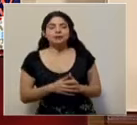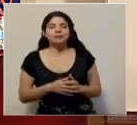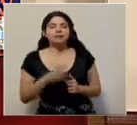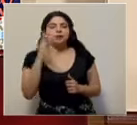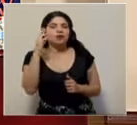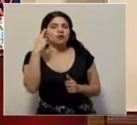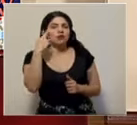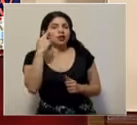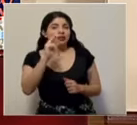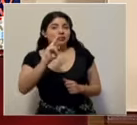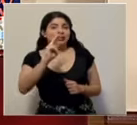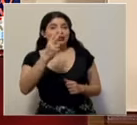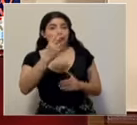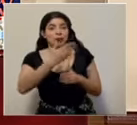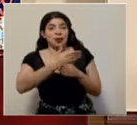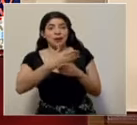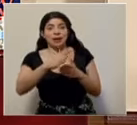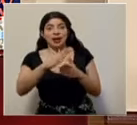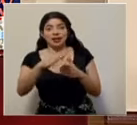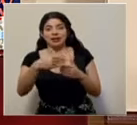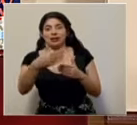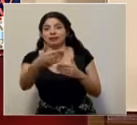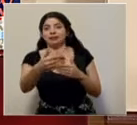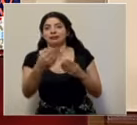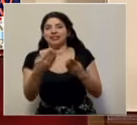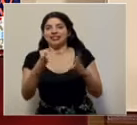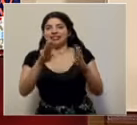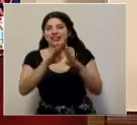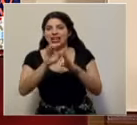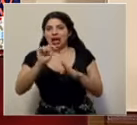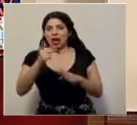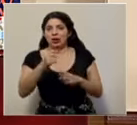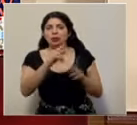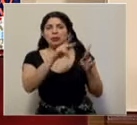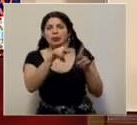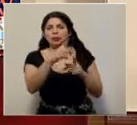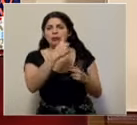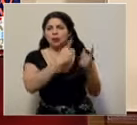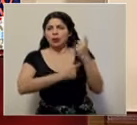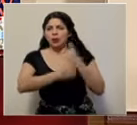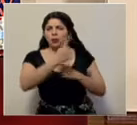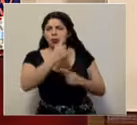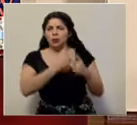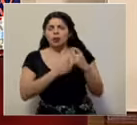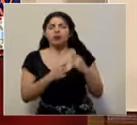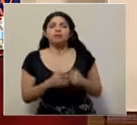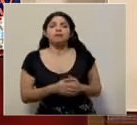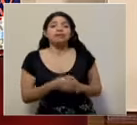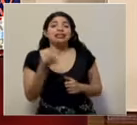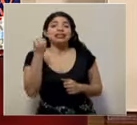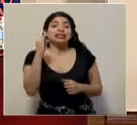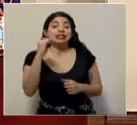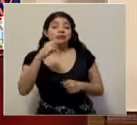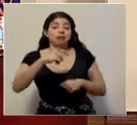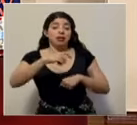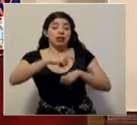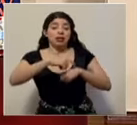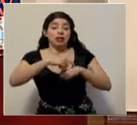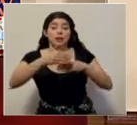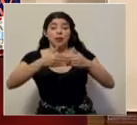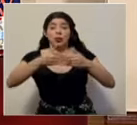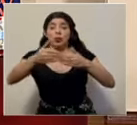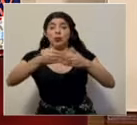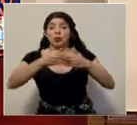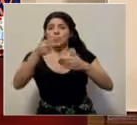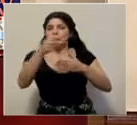la segunda fase de cierre que va a tener el mes de agosto, hay consultas de lectores en el sentido de si durante esas dos semanas